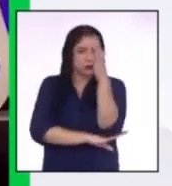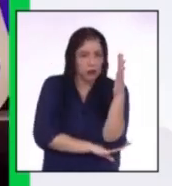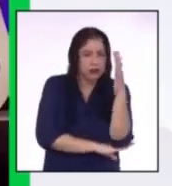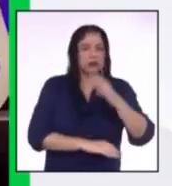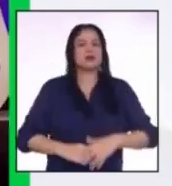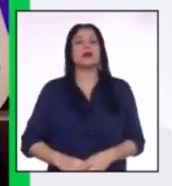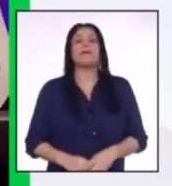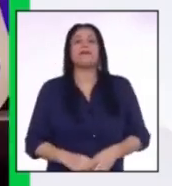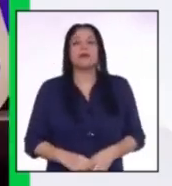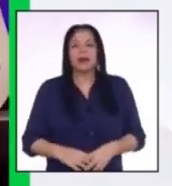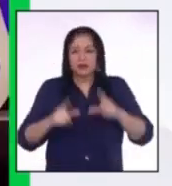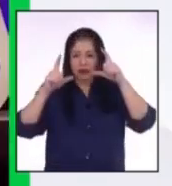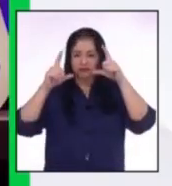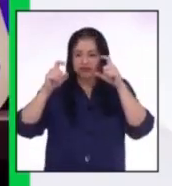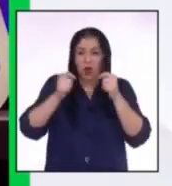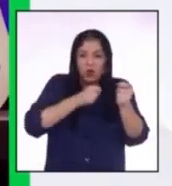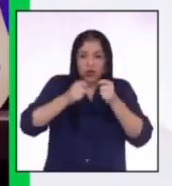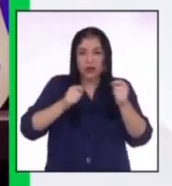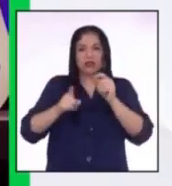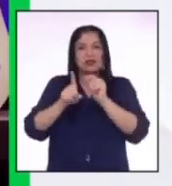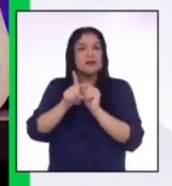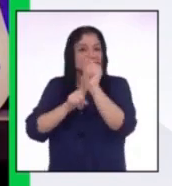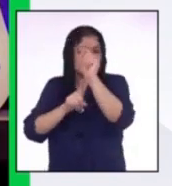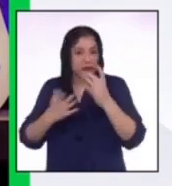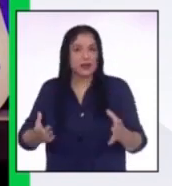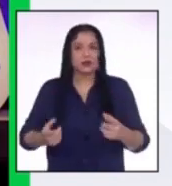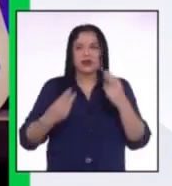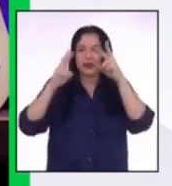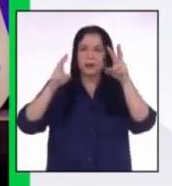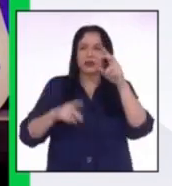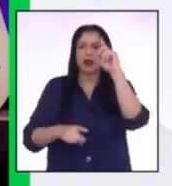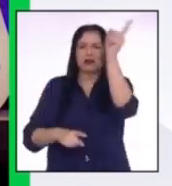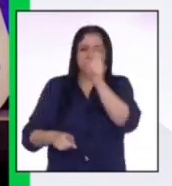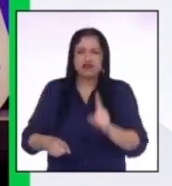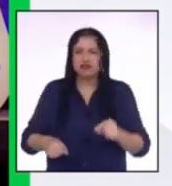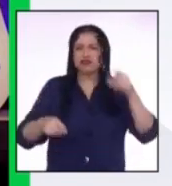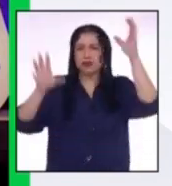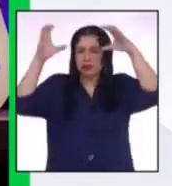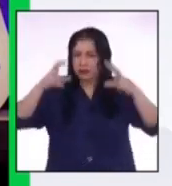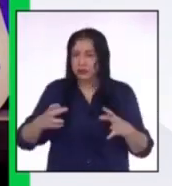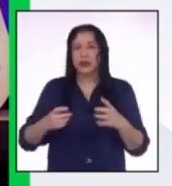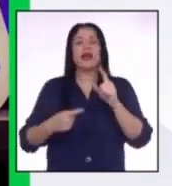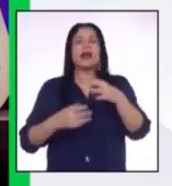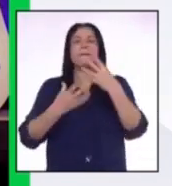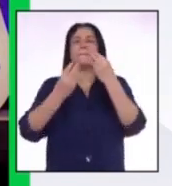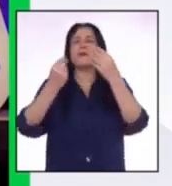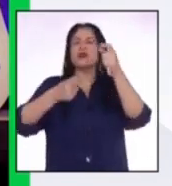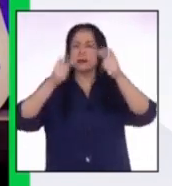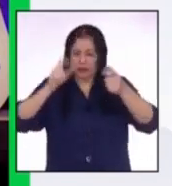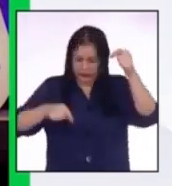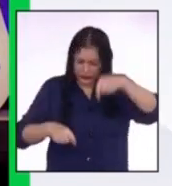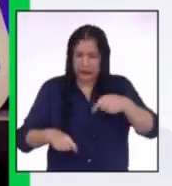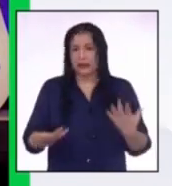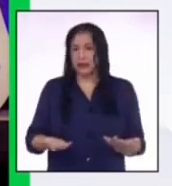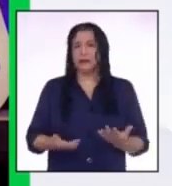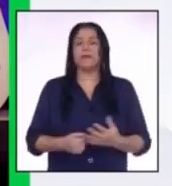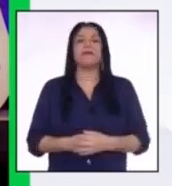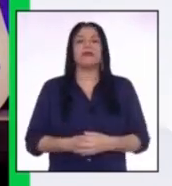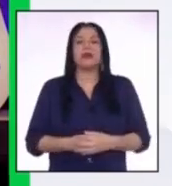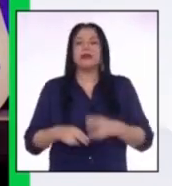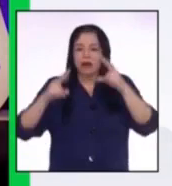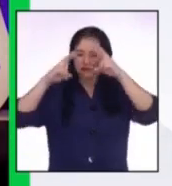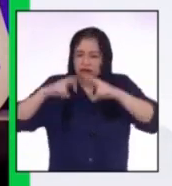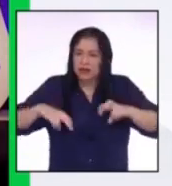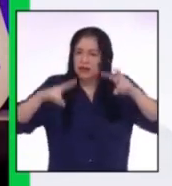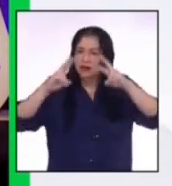están viendo temperaturas están viendo cómo están las tormentas y luego y miles de personas están acá en el mundo que están